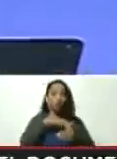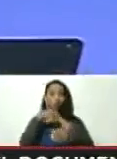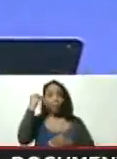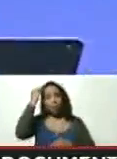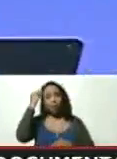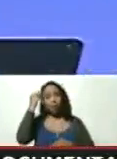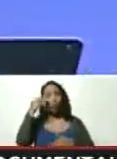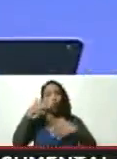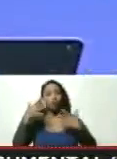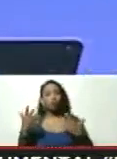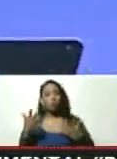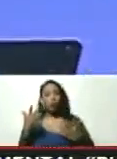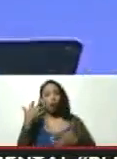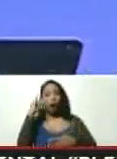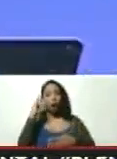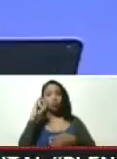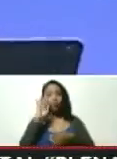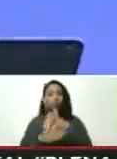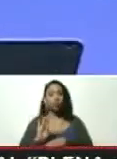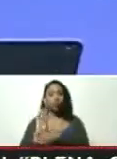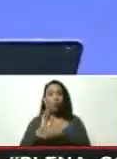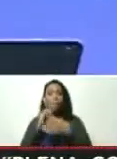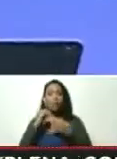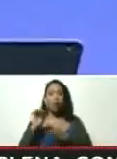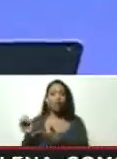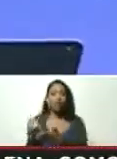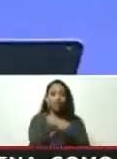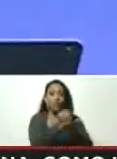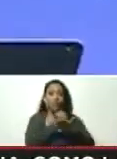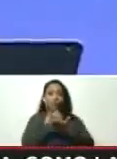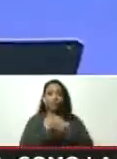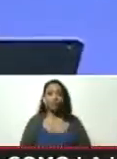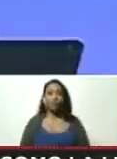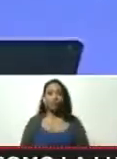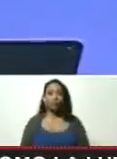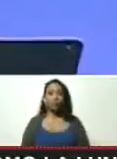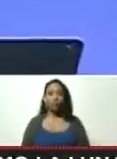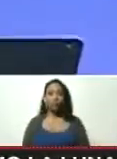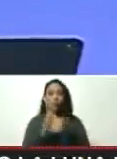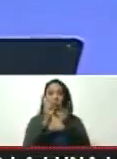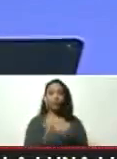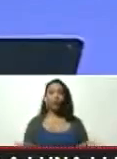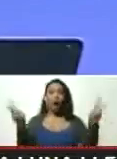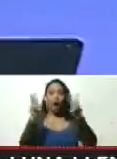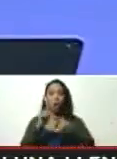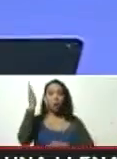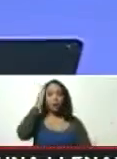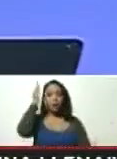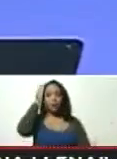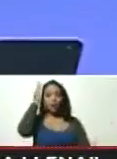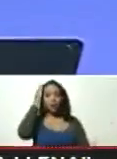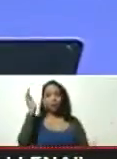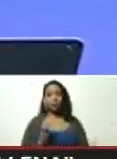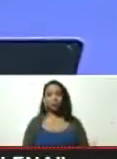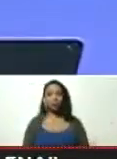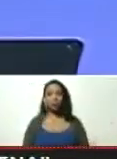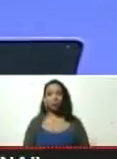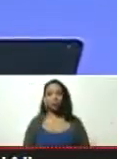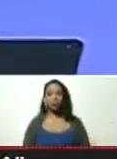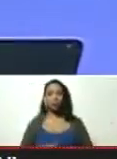garantía para recoger los valores de la sabiduría